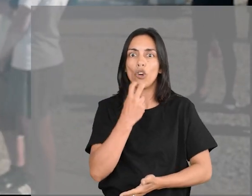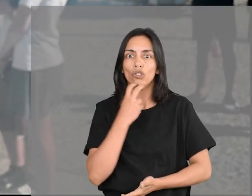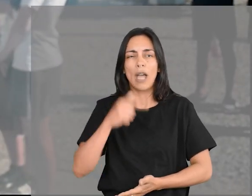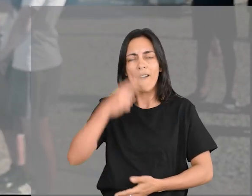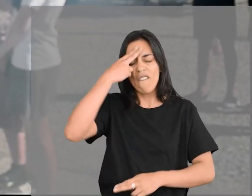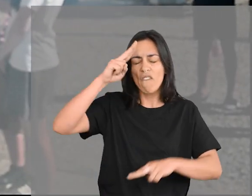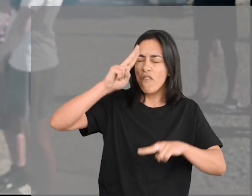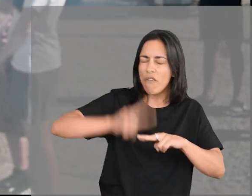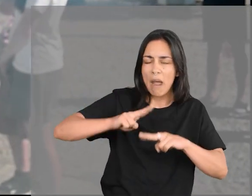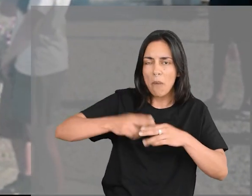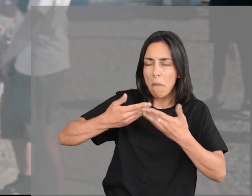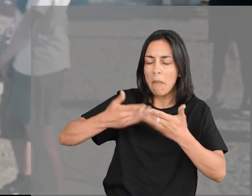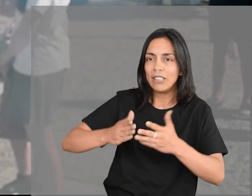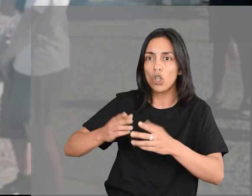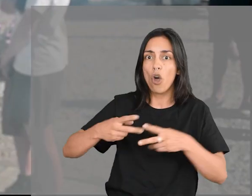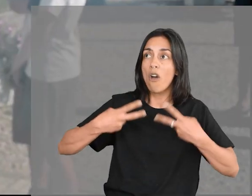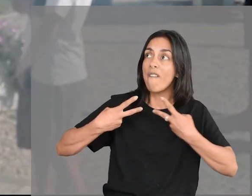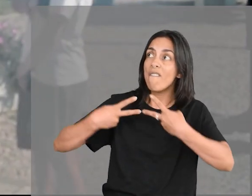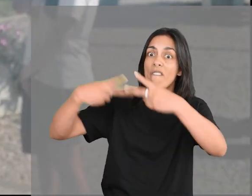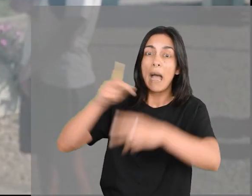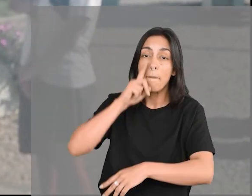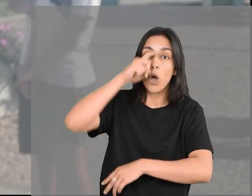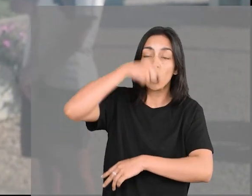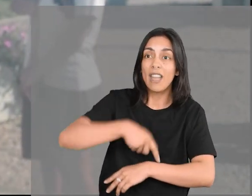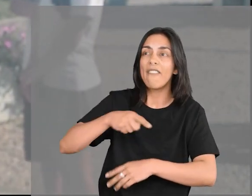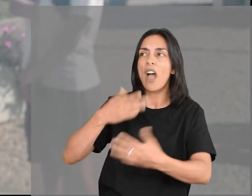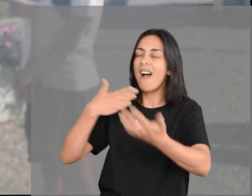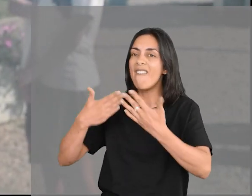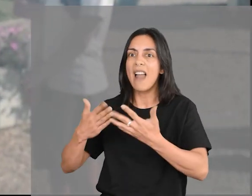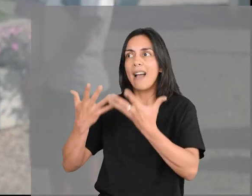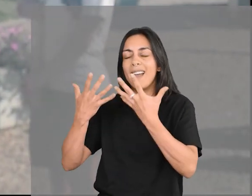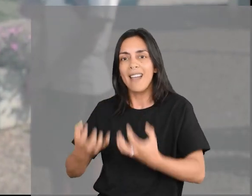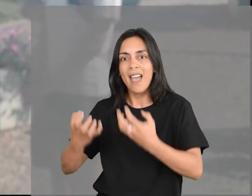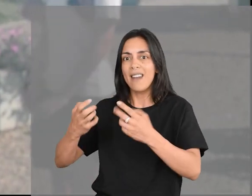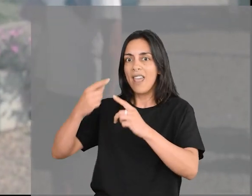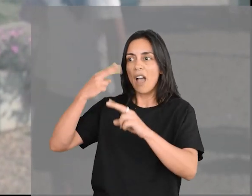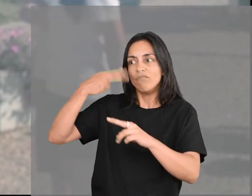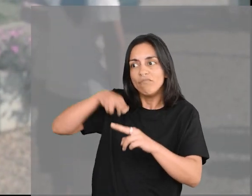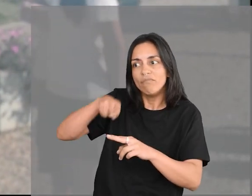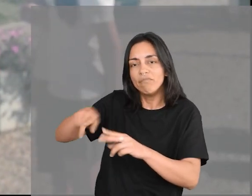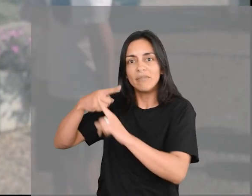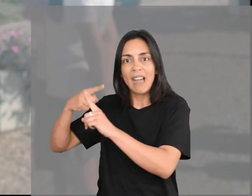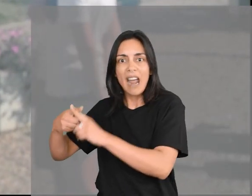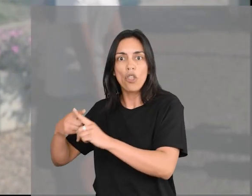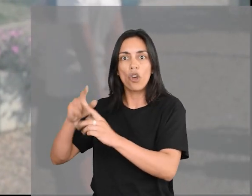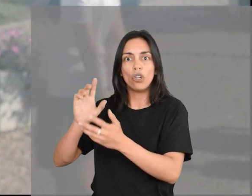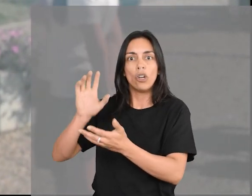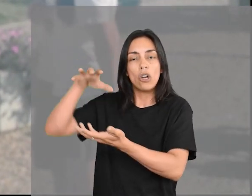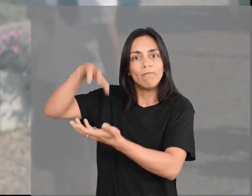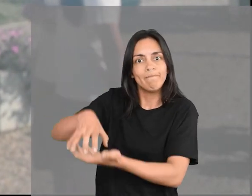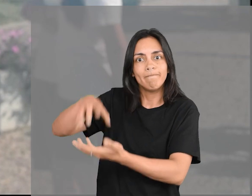de tener una enfermedad se trasladó a Montevideo para ser enterrado en el cementerio, pero no lo dejaron y le decían que tenía que dejar